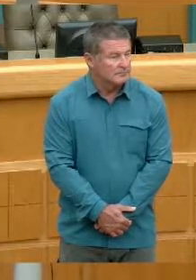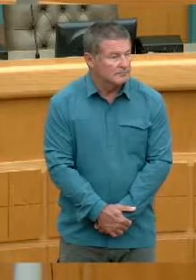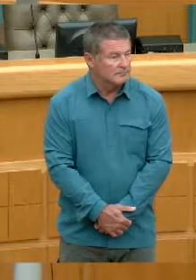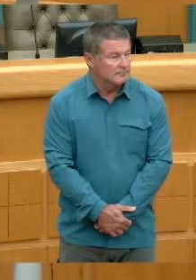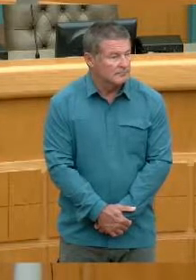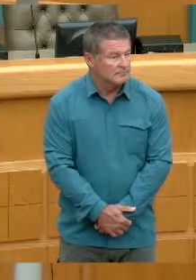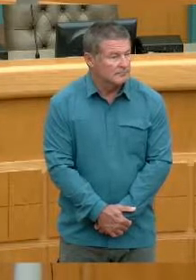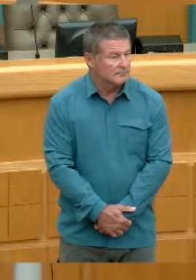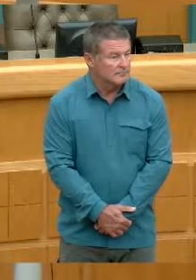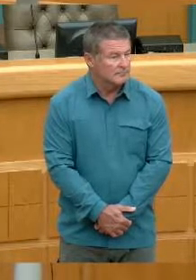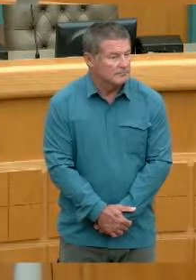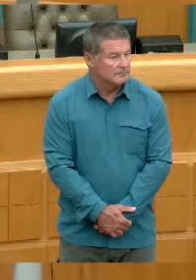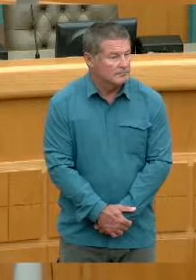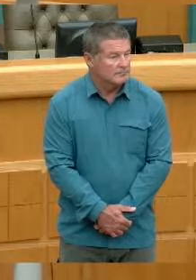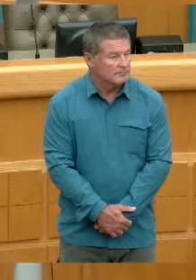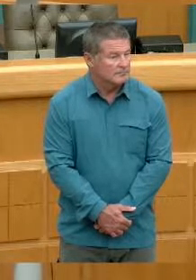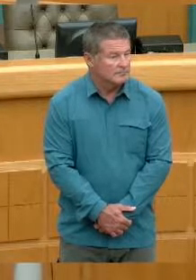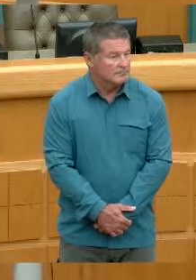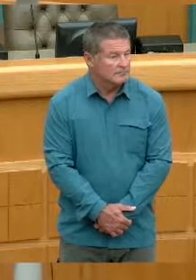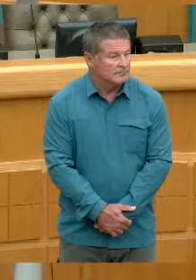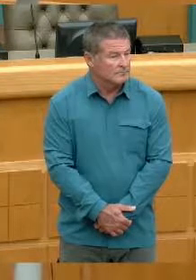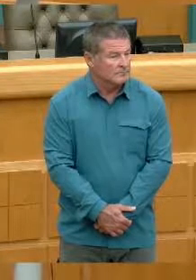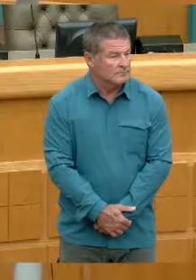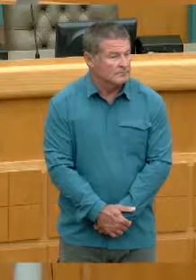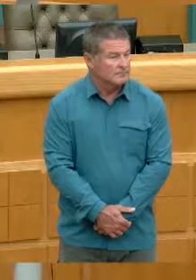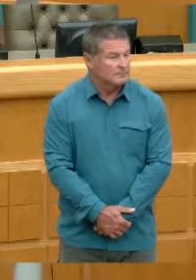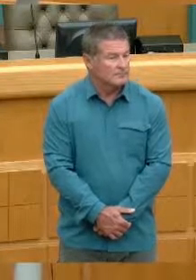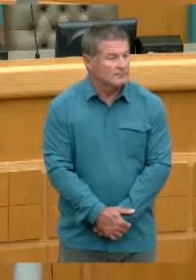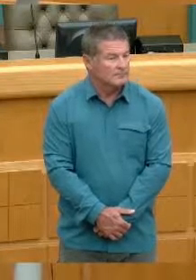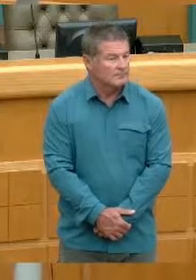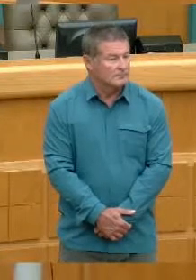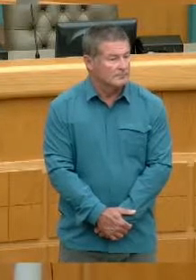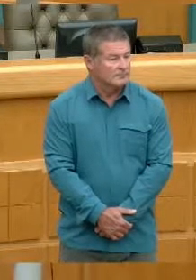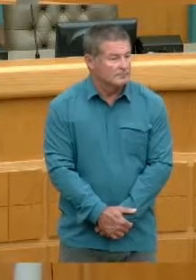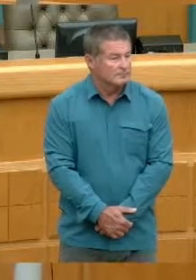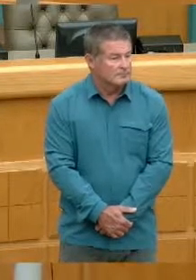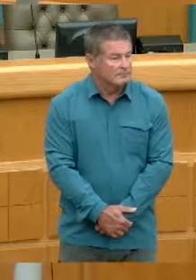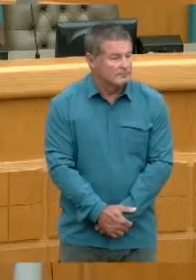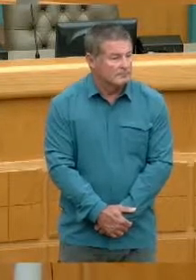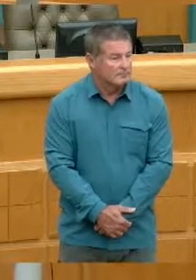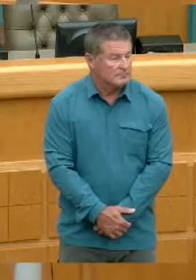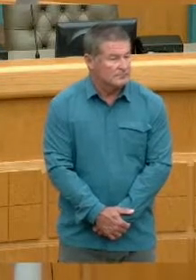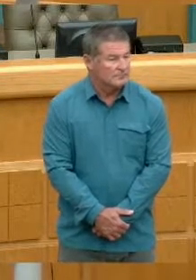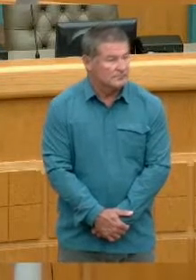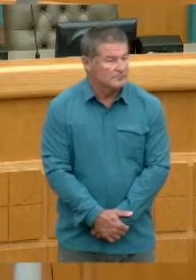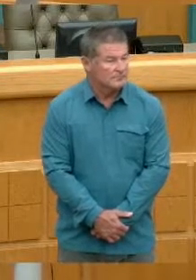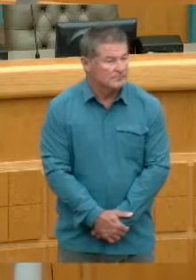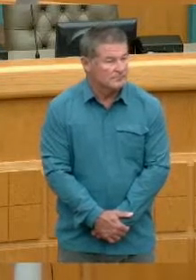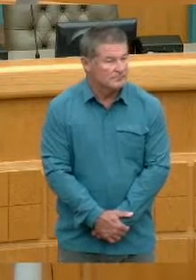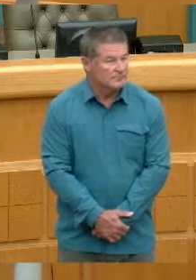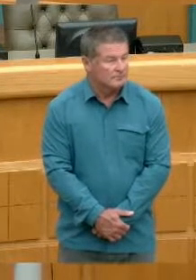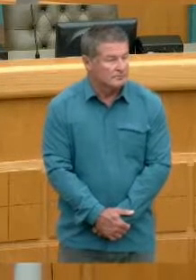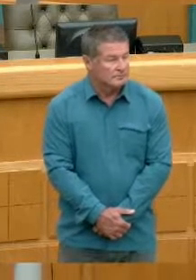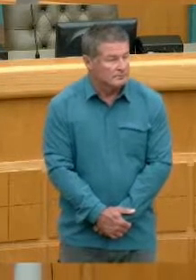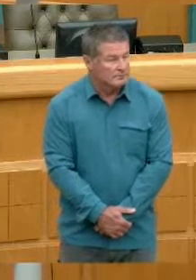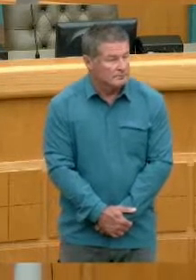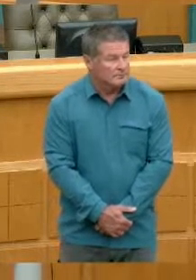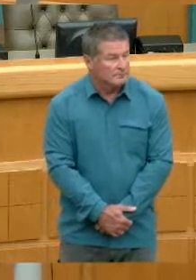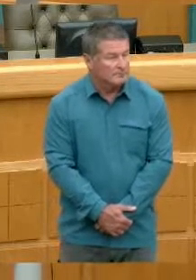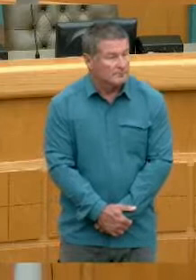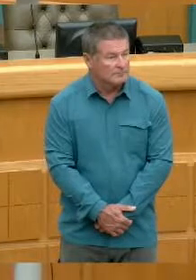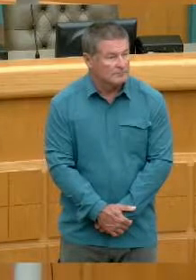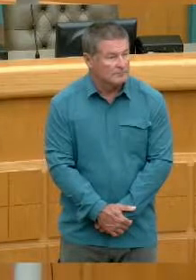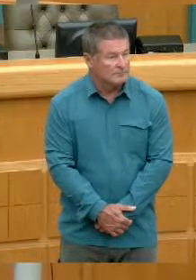Le animamos a que planee sus actividades en el caso de este fin de semana, que sean preferiblemente al aire libre y no interrumpa